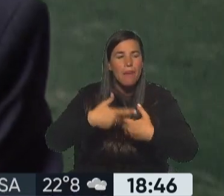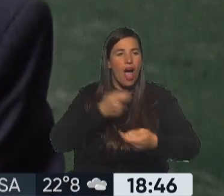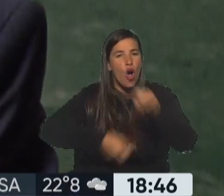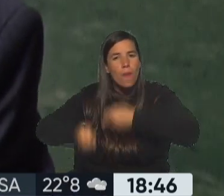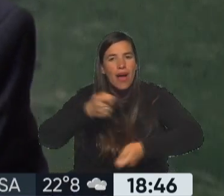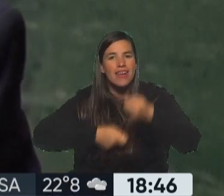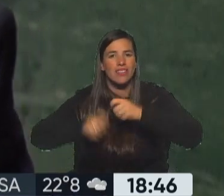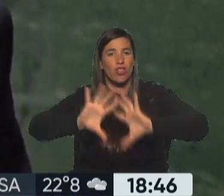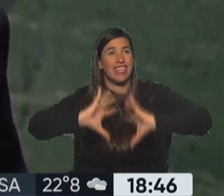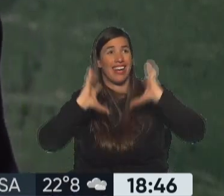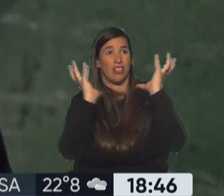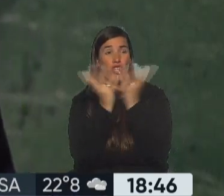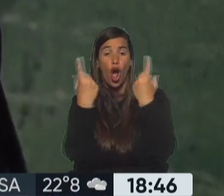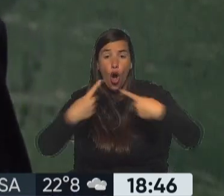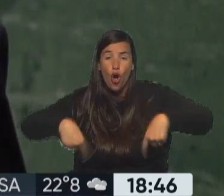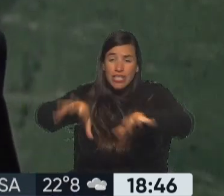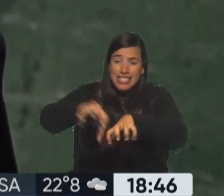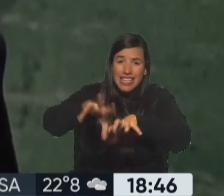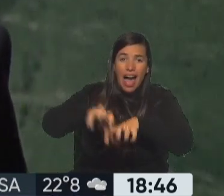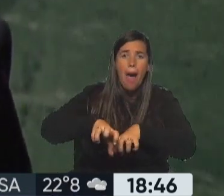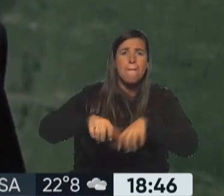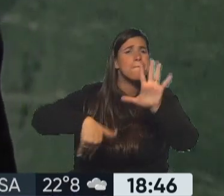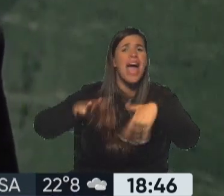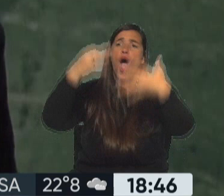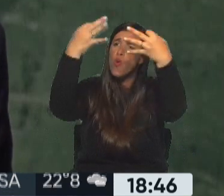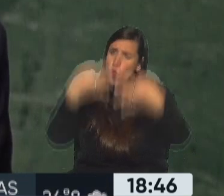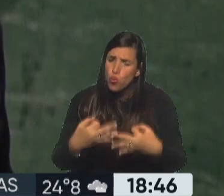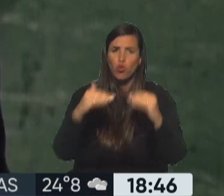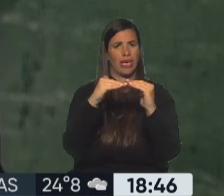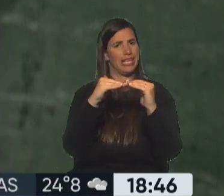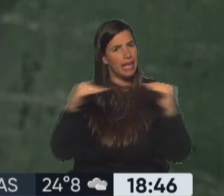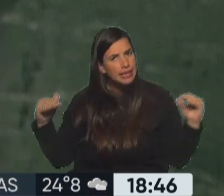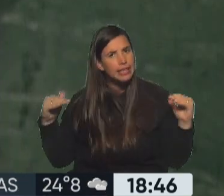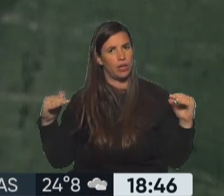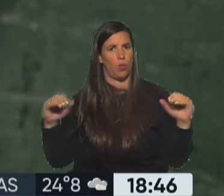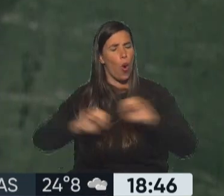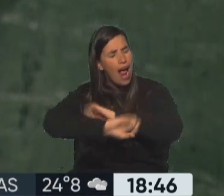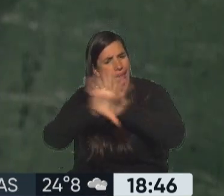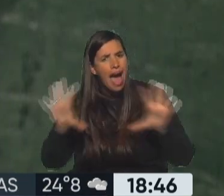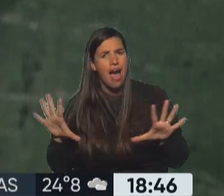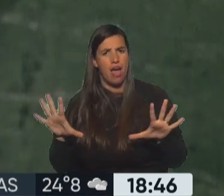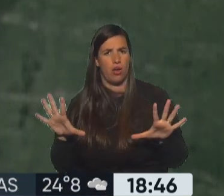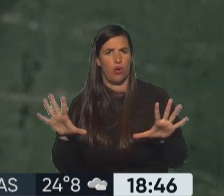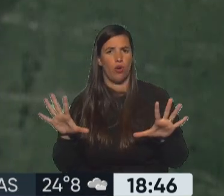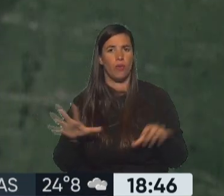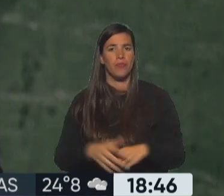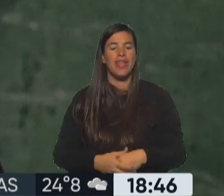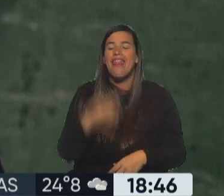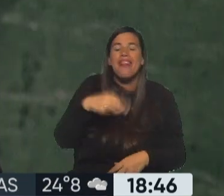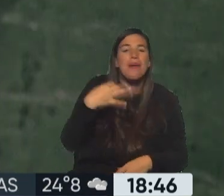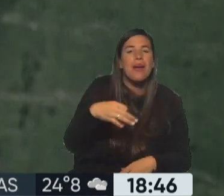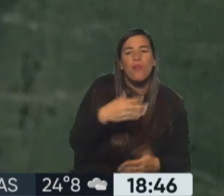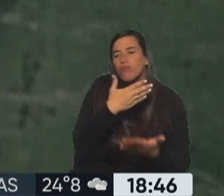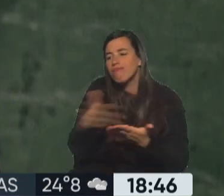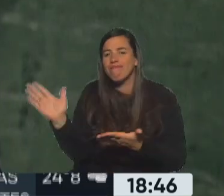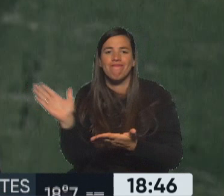productos agrícolas más justo, más transparente, más equitativo y más previsible. Debemos eliminar las distorsiones